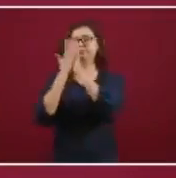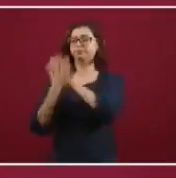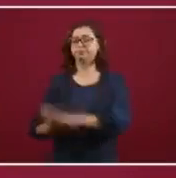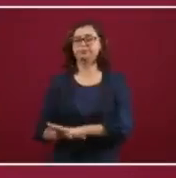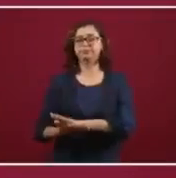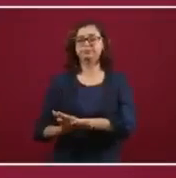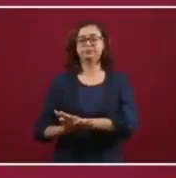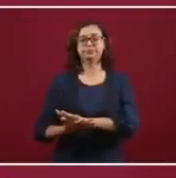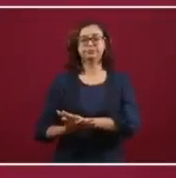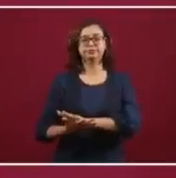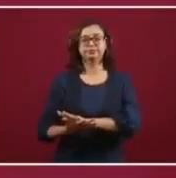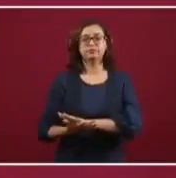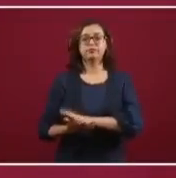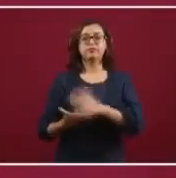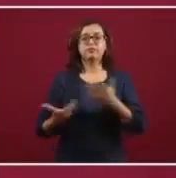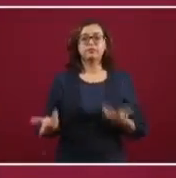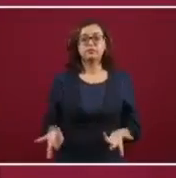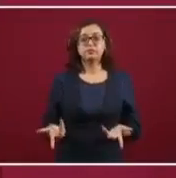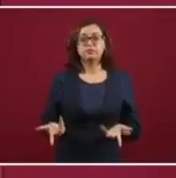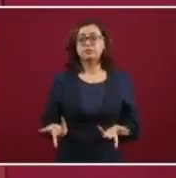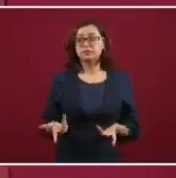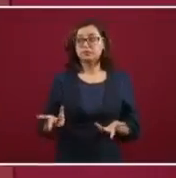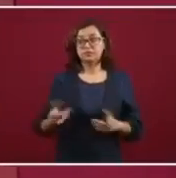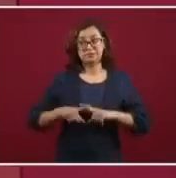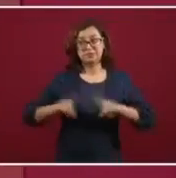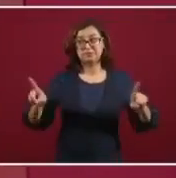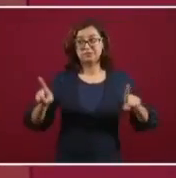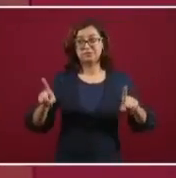Es decir, respeto a la vida,